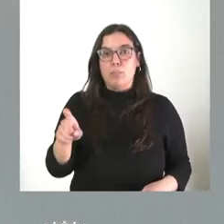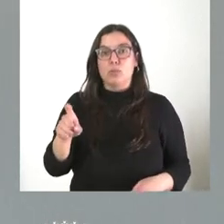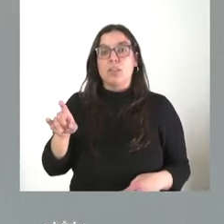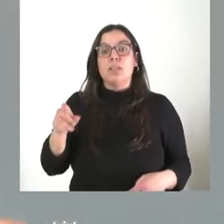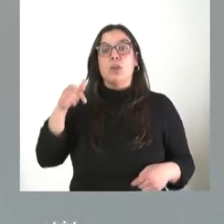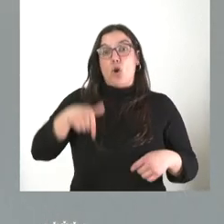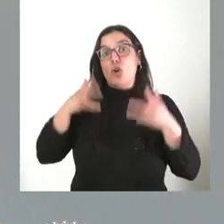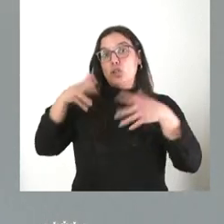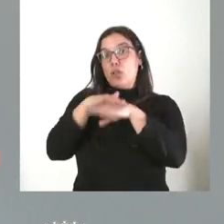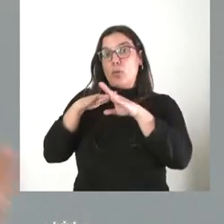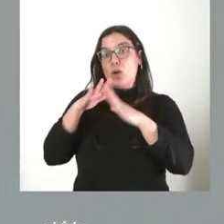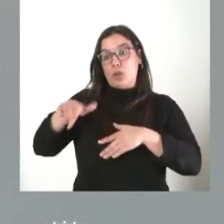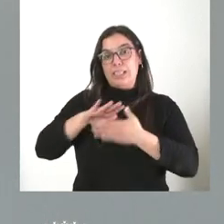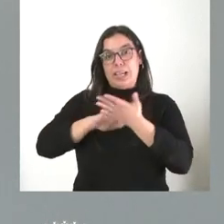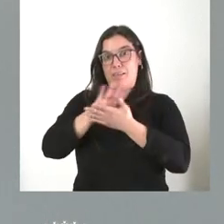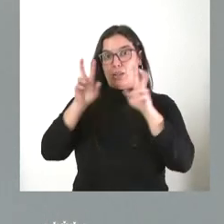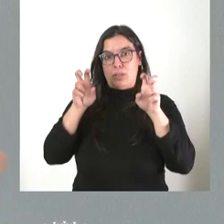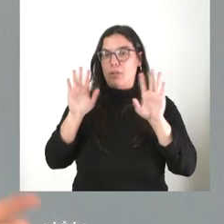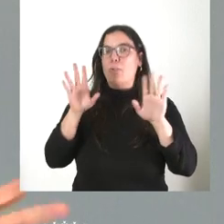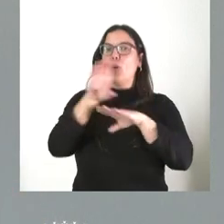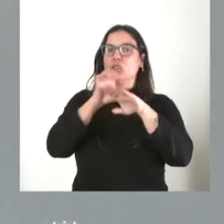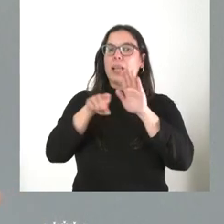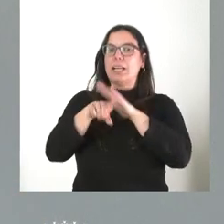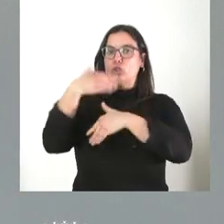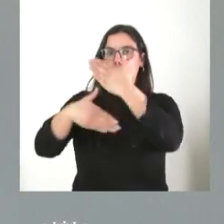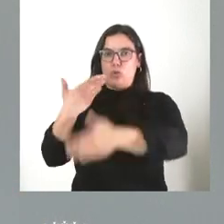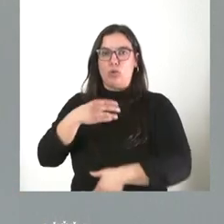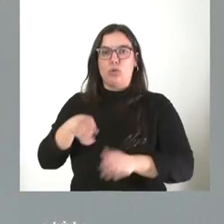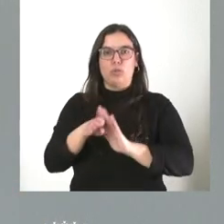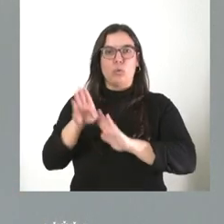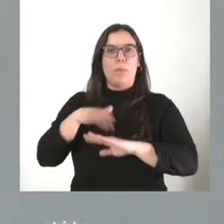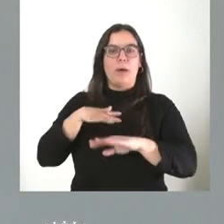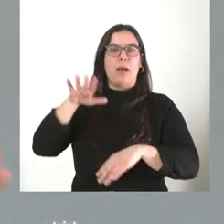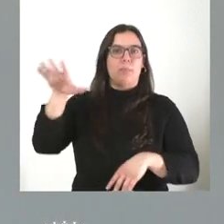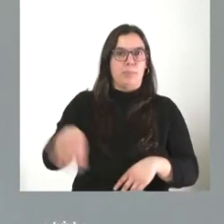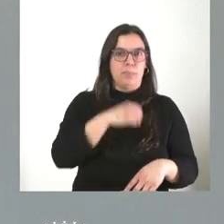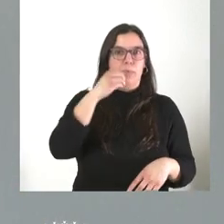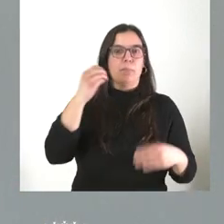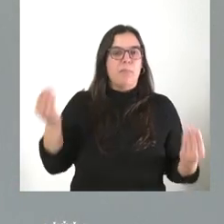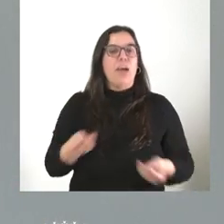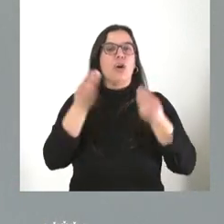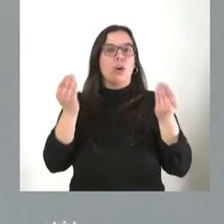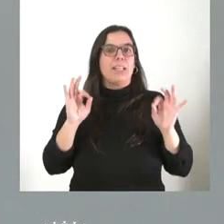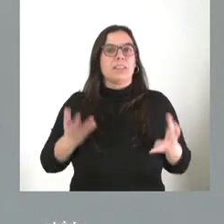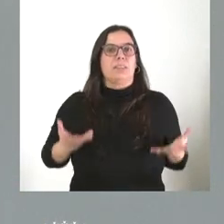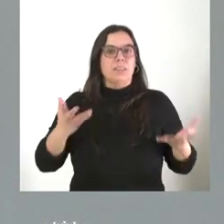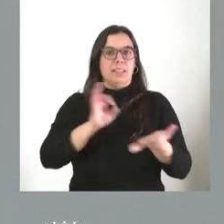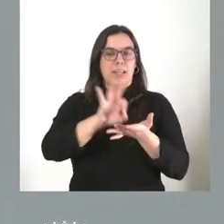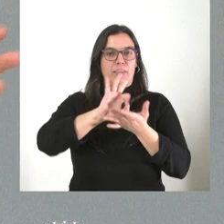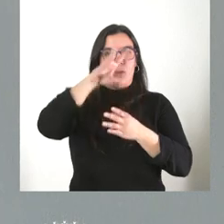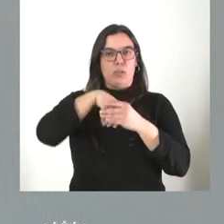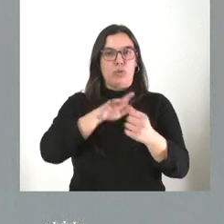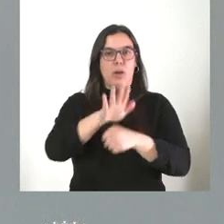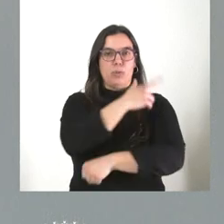Consejo de gobierno de hoy pero la consejería Pues sigue sus trámites administrativos en el ámbito correspondiente a la mejora de esas prestaciones en la